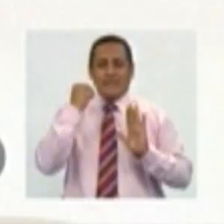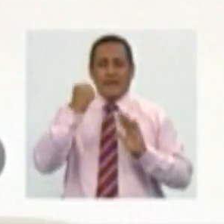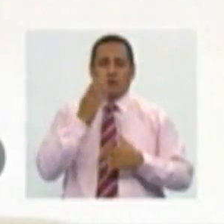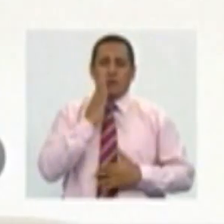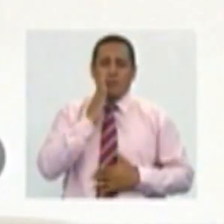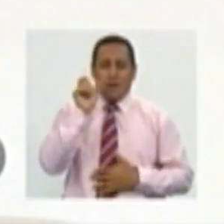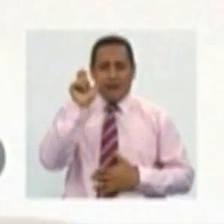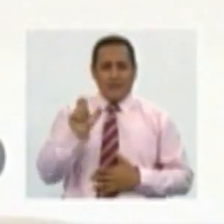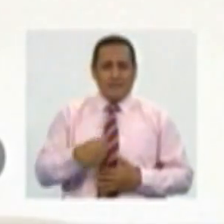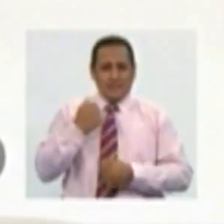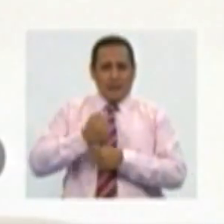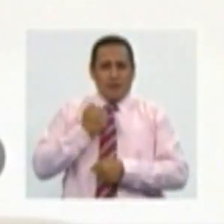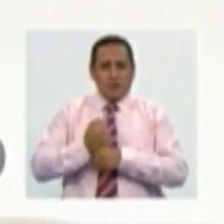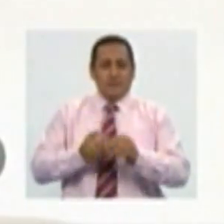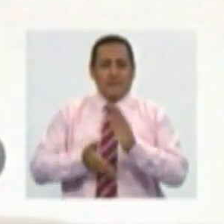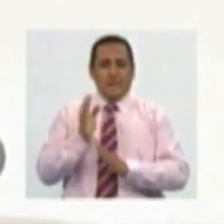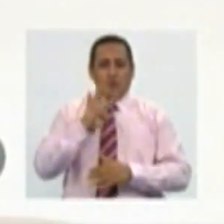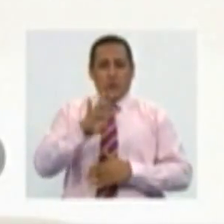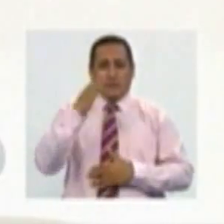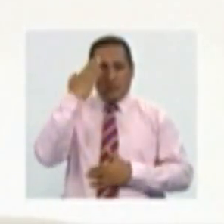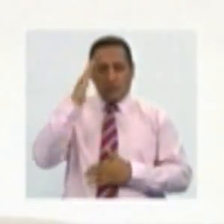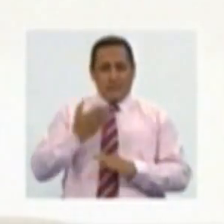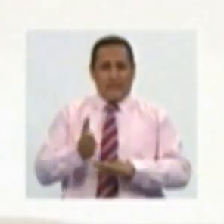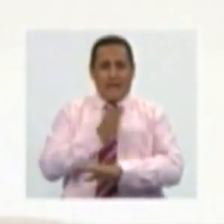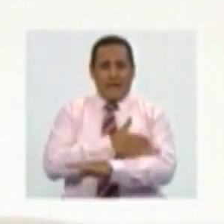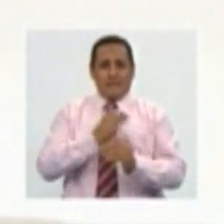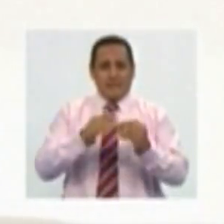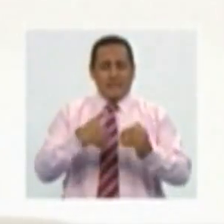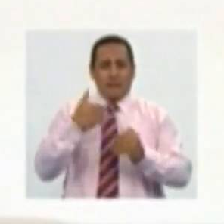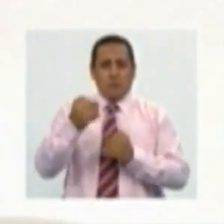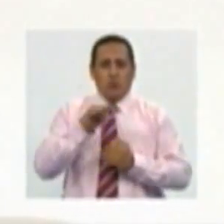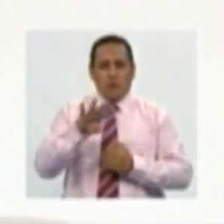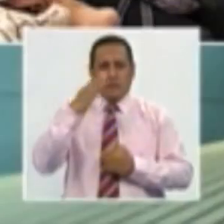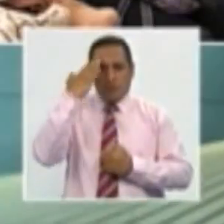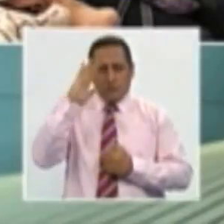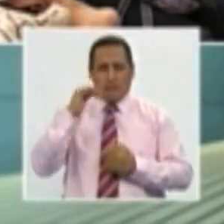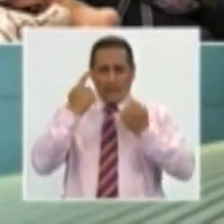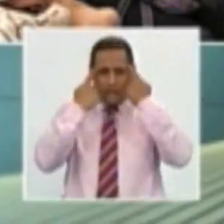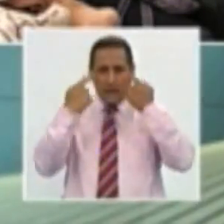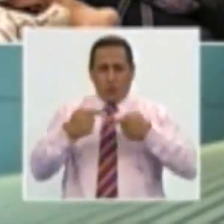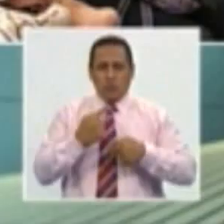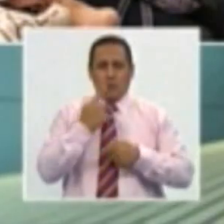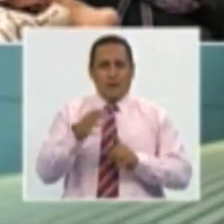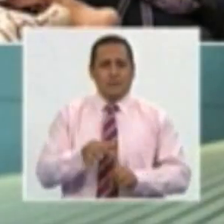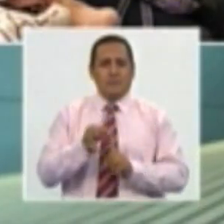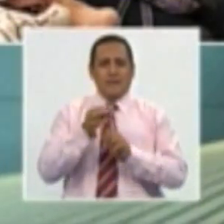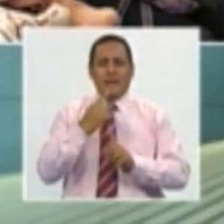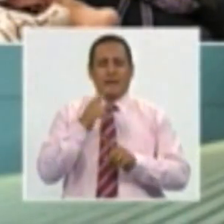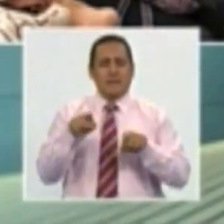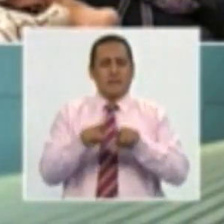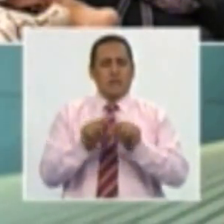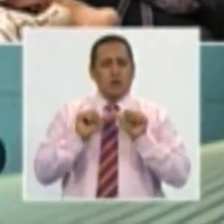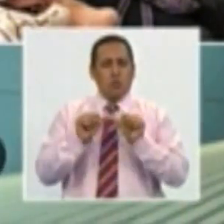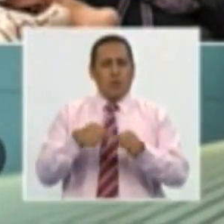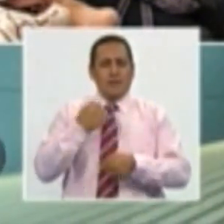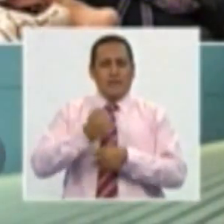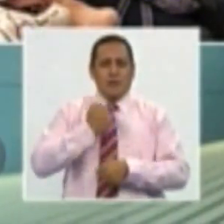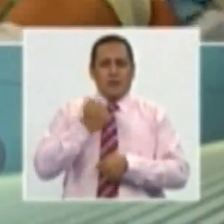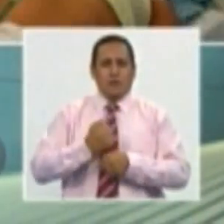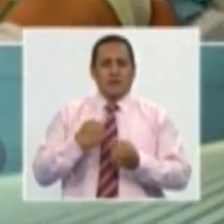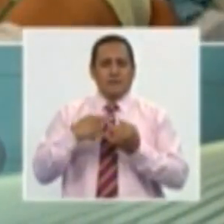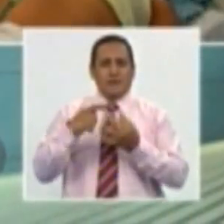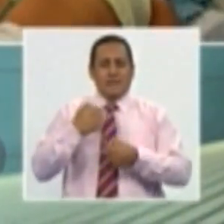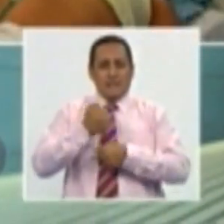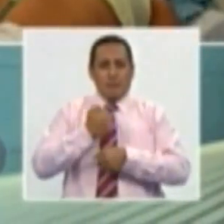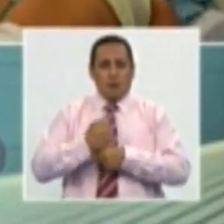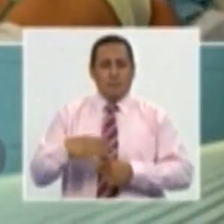la madre trabajadora de salir 45 días antes y 45 días después, ajá, la condición básica es que seas trabajadora. Toda trabajadora del